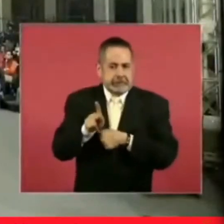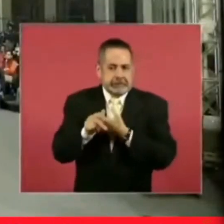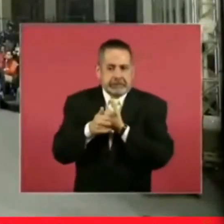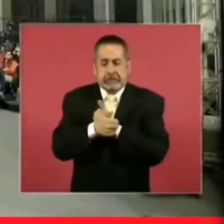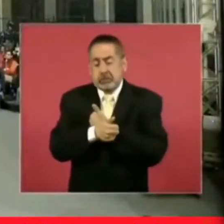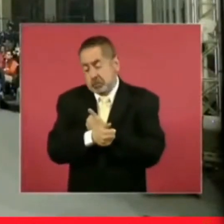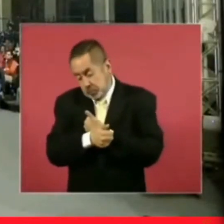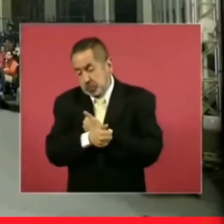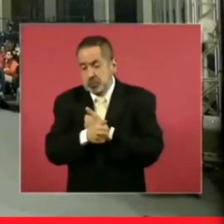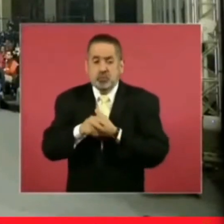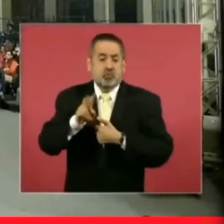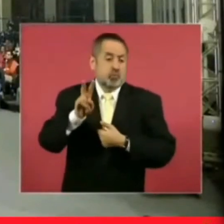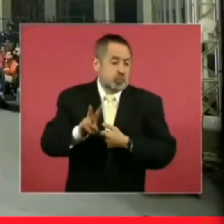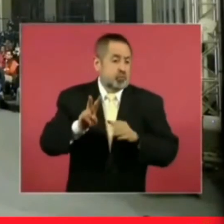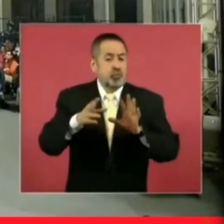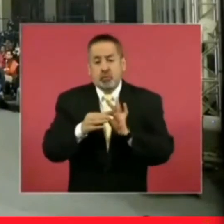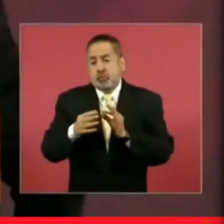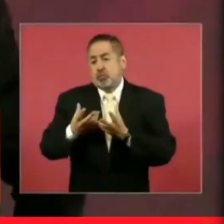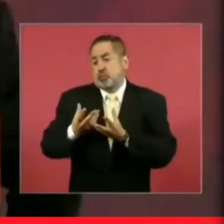o que fingen,